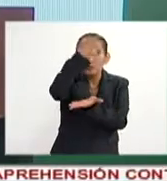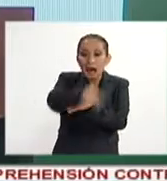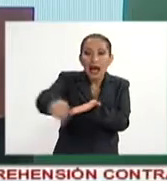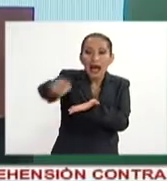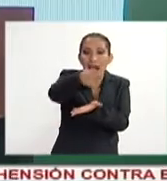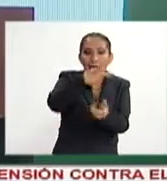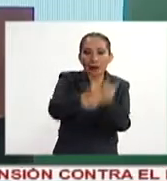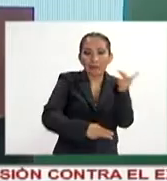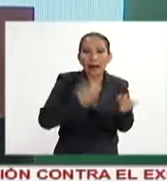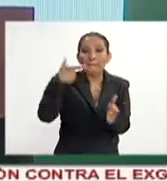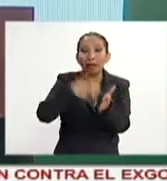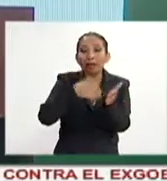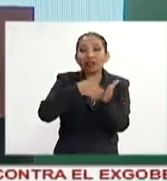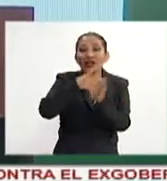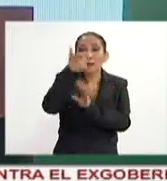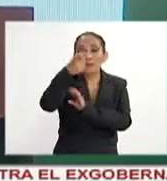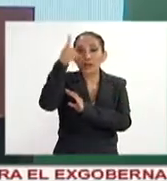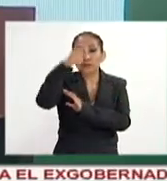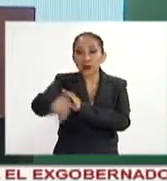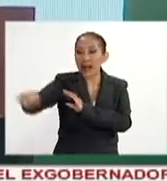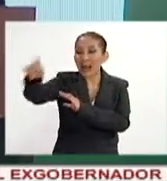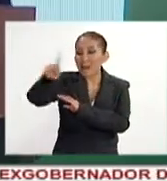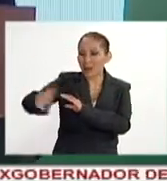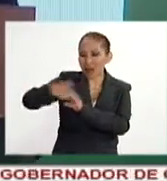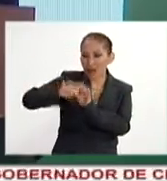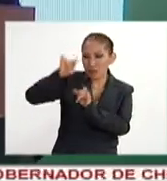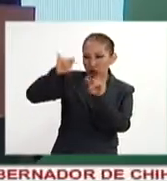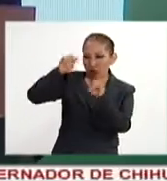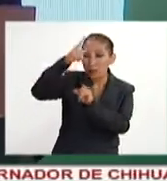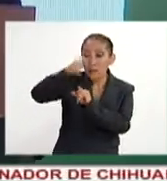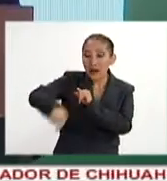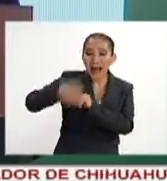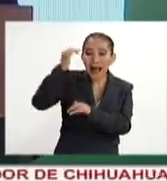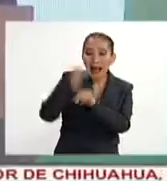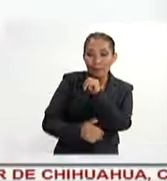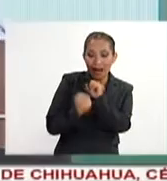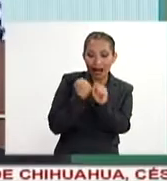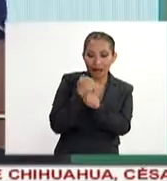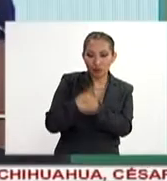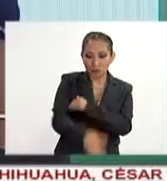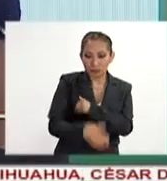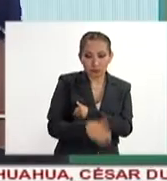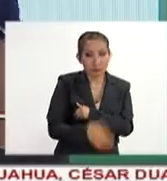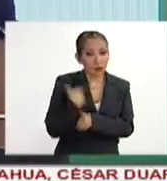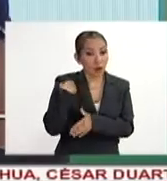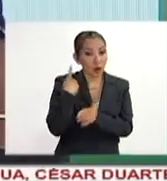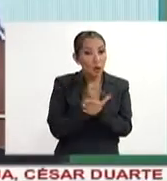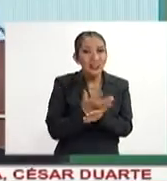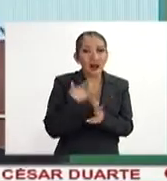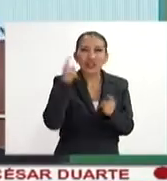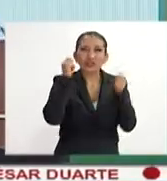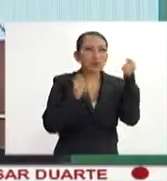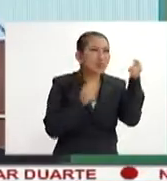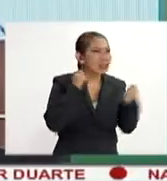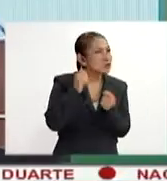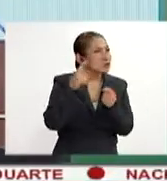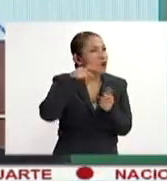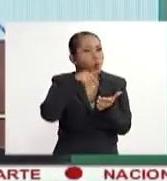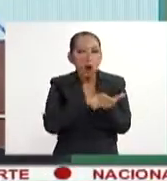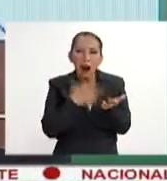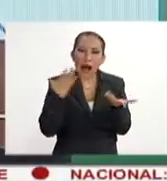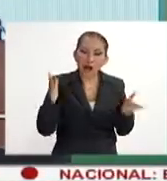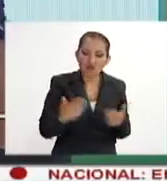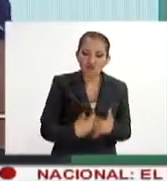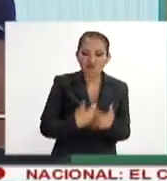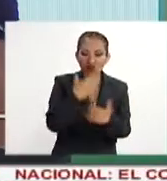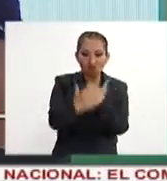y 1.000 millones de pesos en la financiera rural como salto para terminar el año. No solamente hacer del turismo uno de los principales